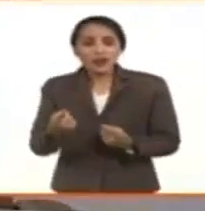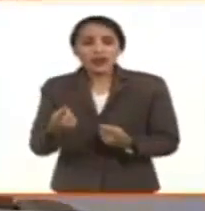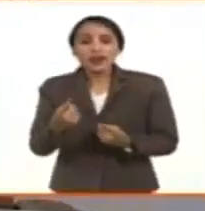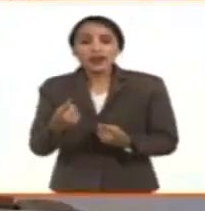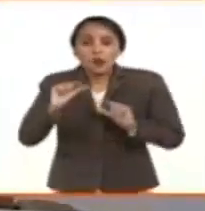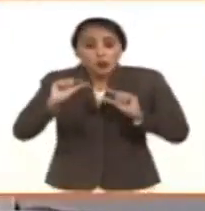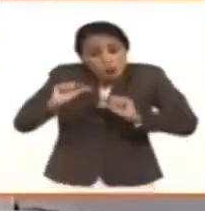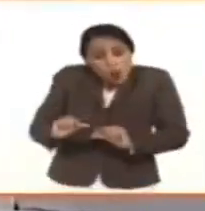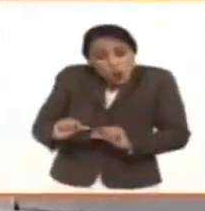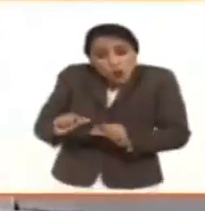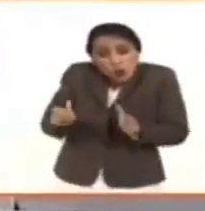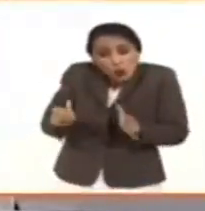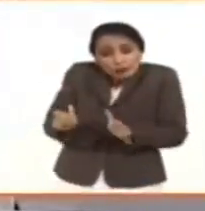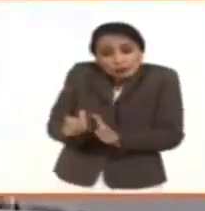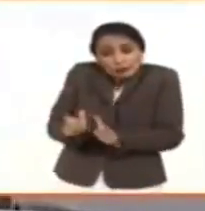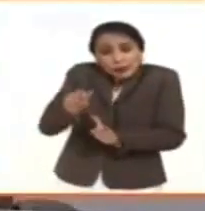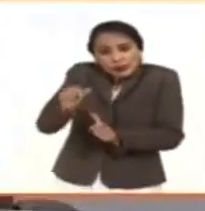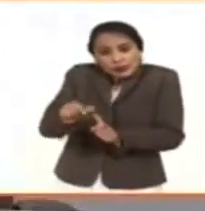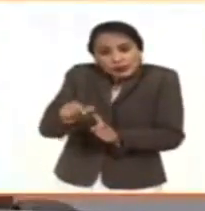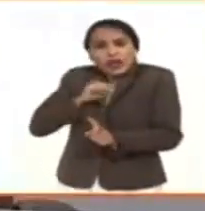que quedan tratando de decir la verdad